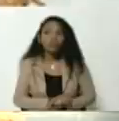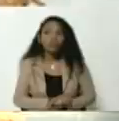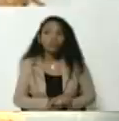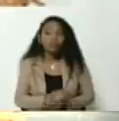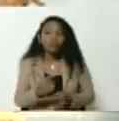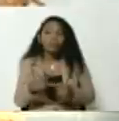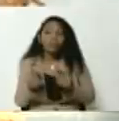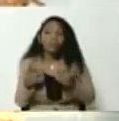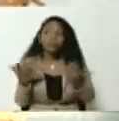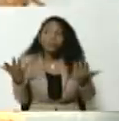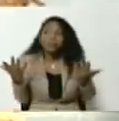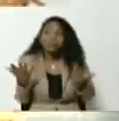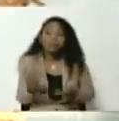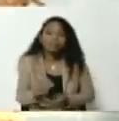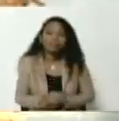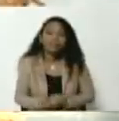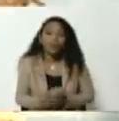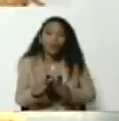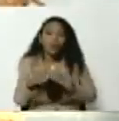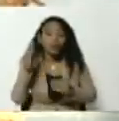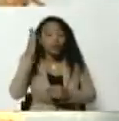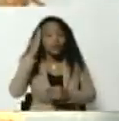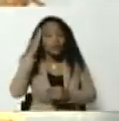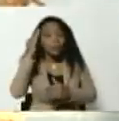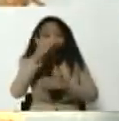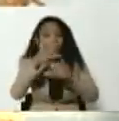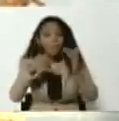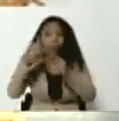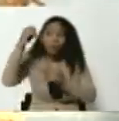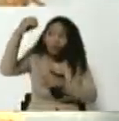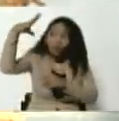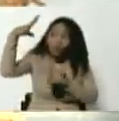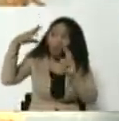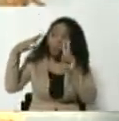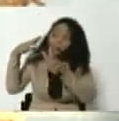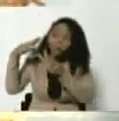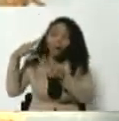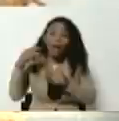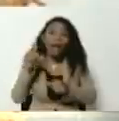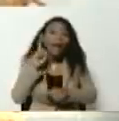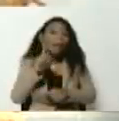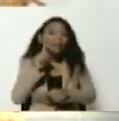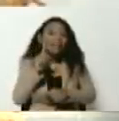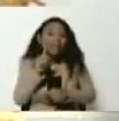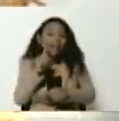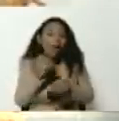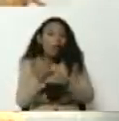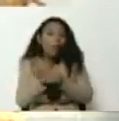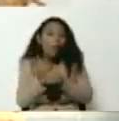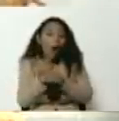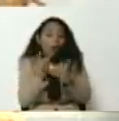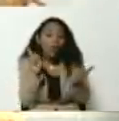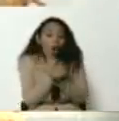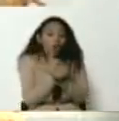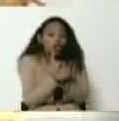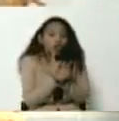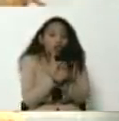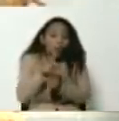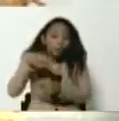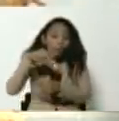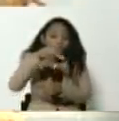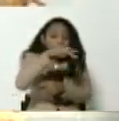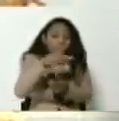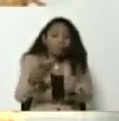Pero bueno, todo se sabe bajo el sol. La mentira tiene patas cortas